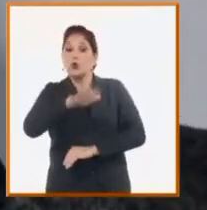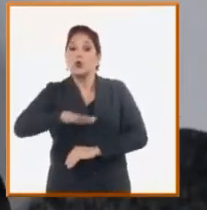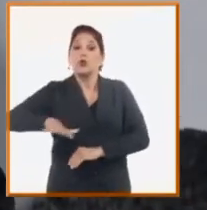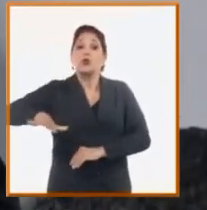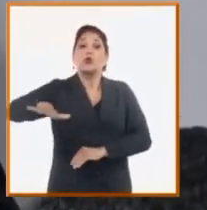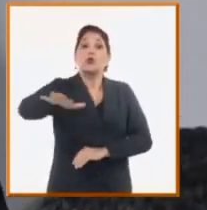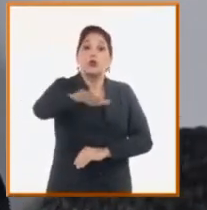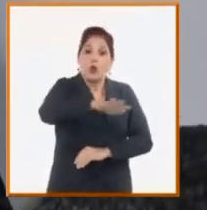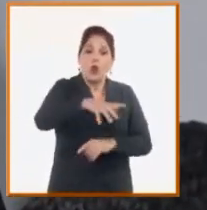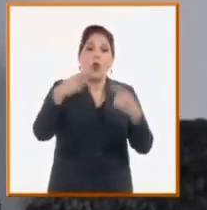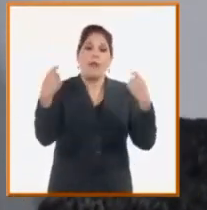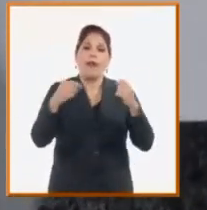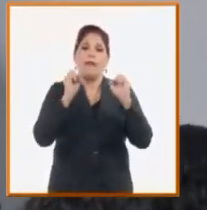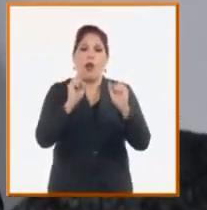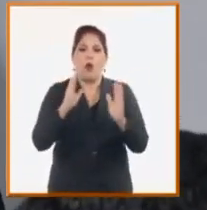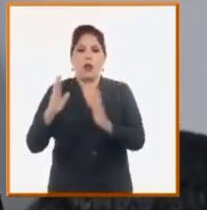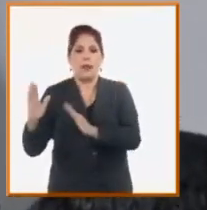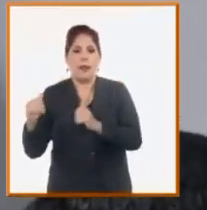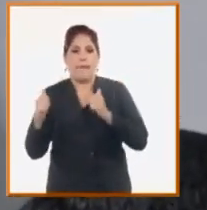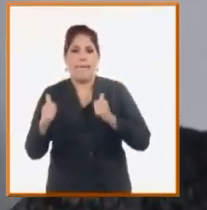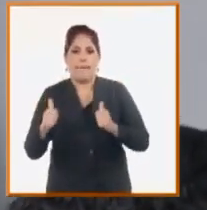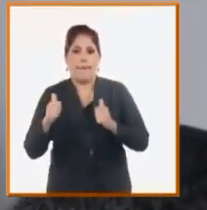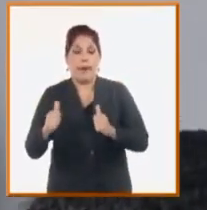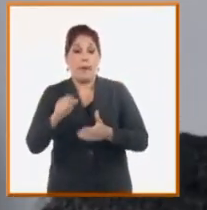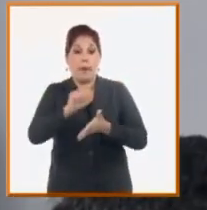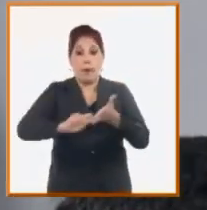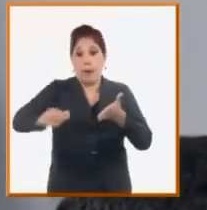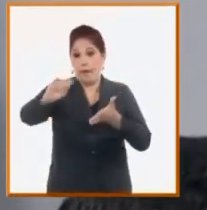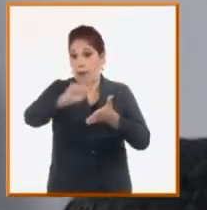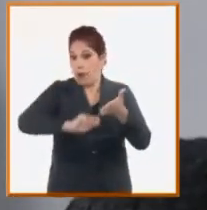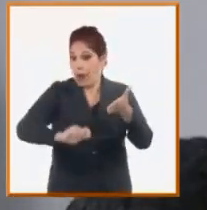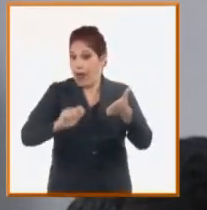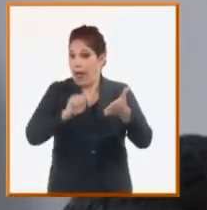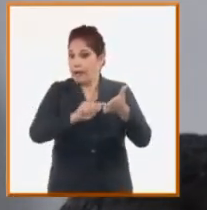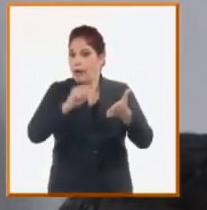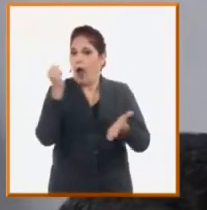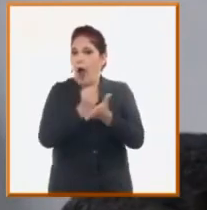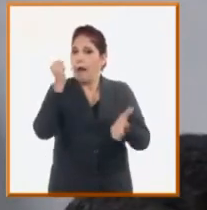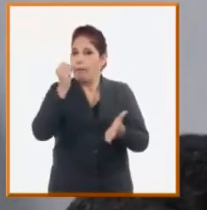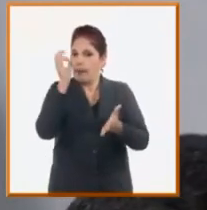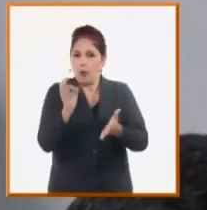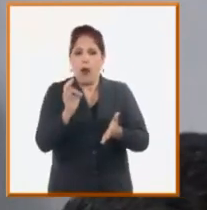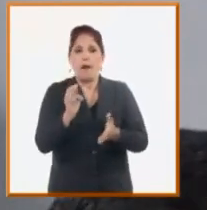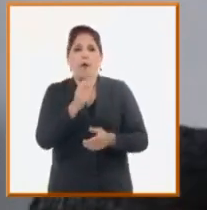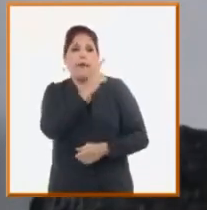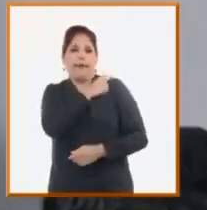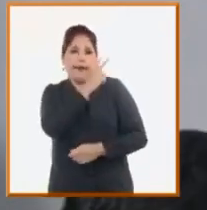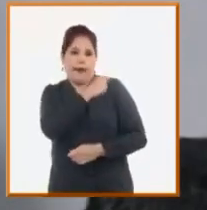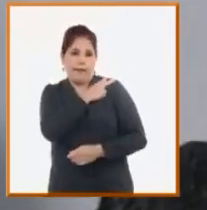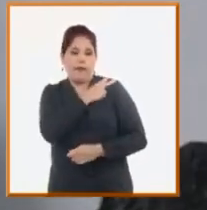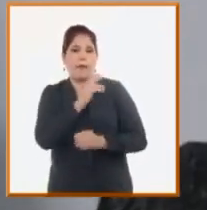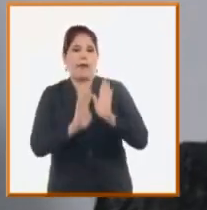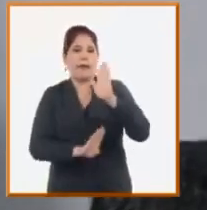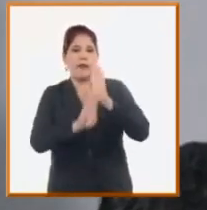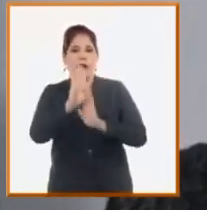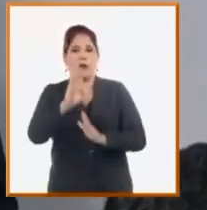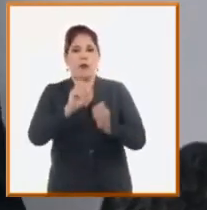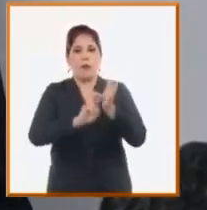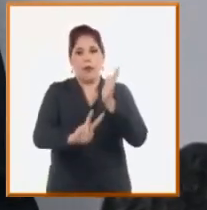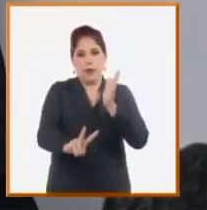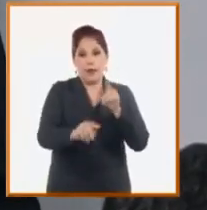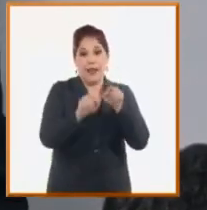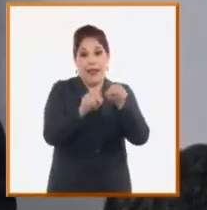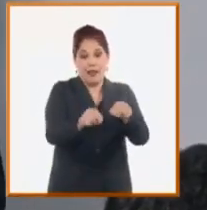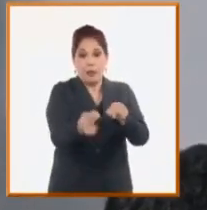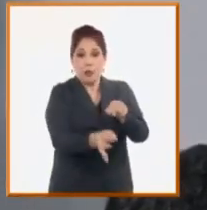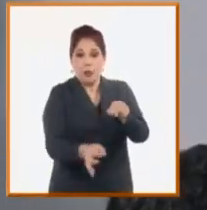de la reorganización de los órganos locales del Poder Popular hemos aprobado direcciones de desarrollo territorial en las provincias